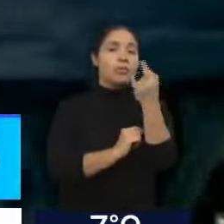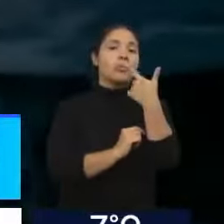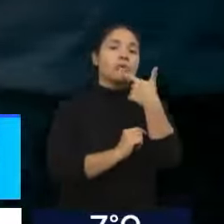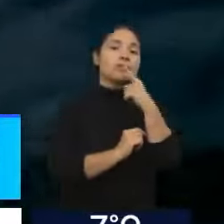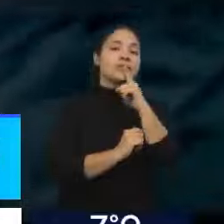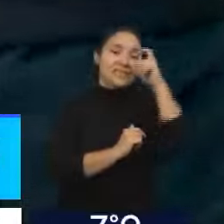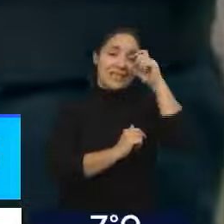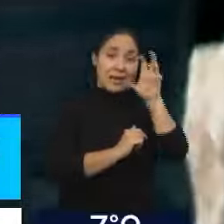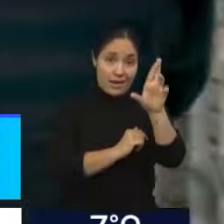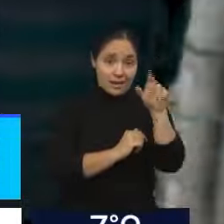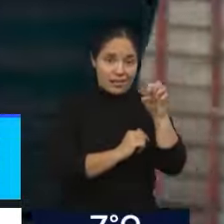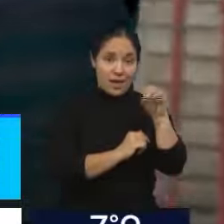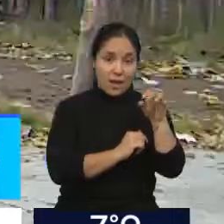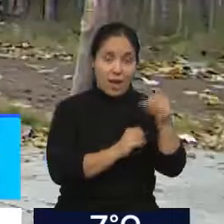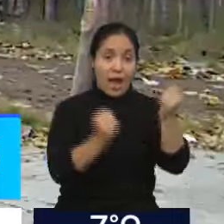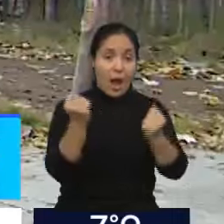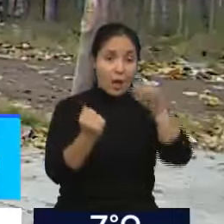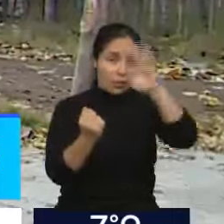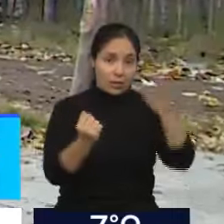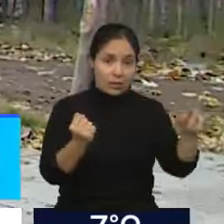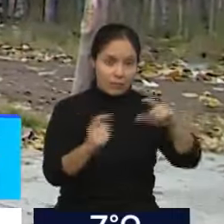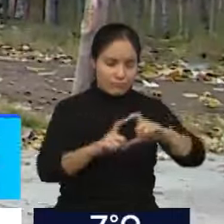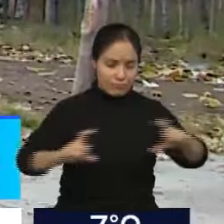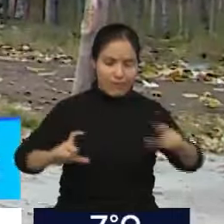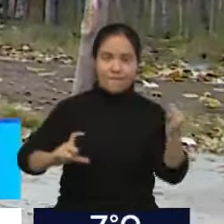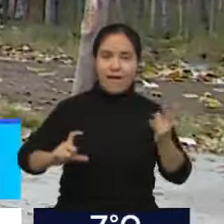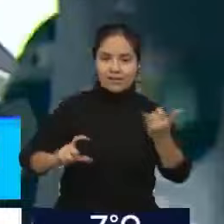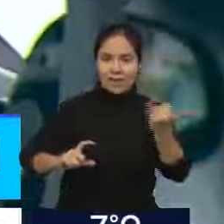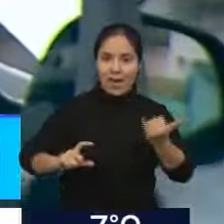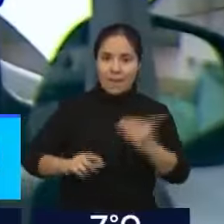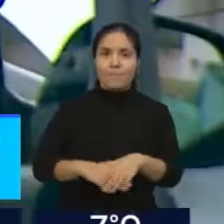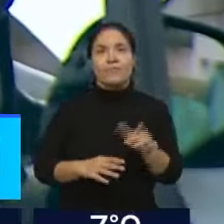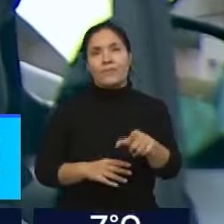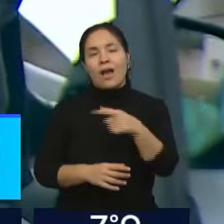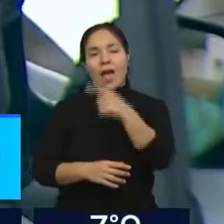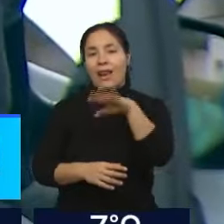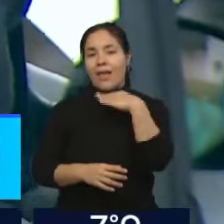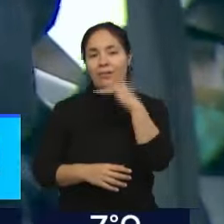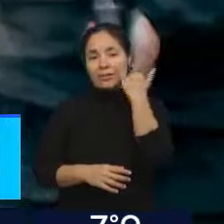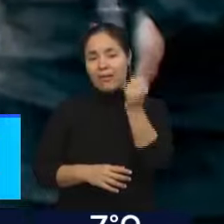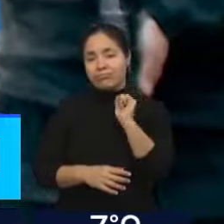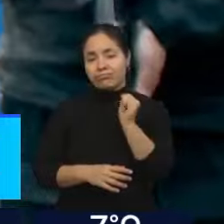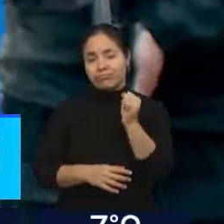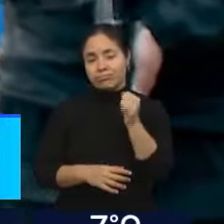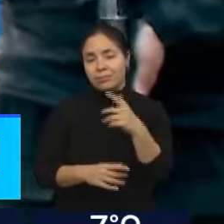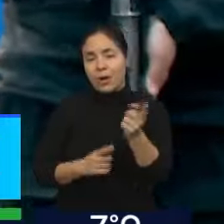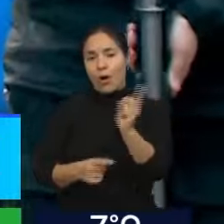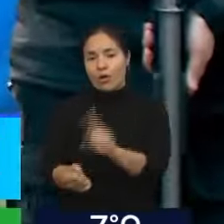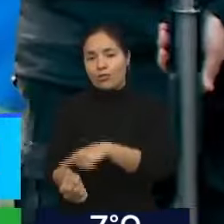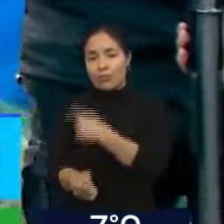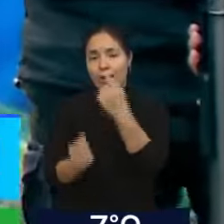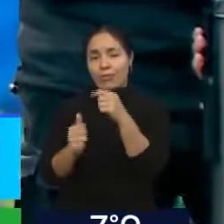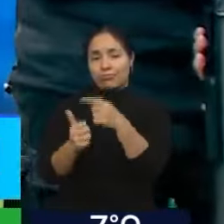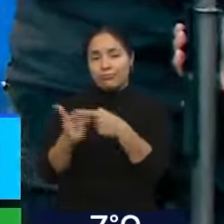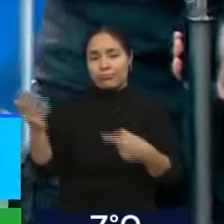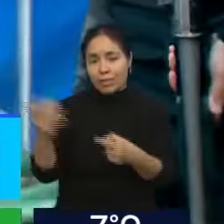O sea, personas que se dedican desde hace un tiempo, ¿no? Al mal vivir, indudablemente por los antecedentes que nos comentás. Y